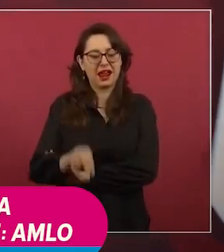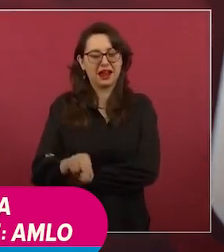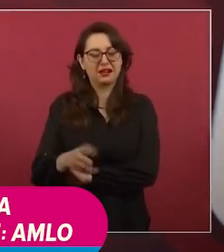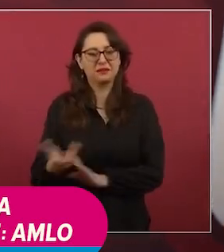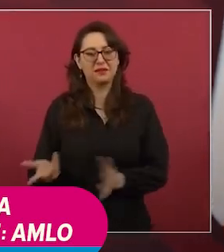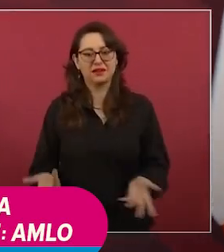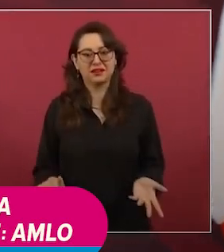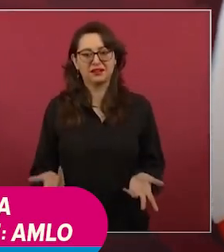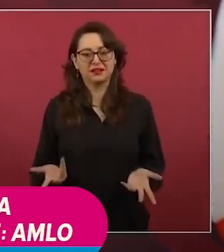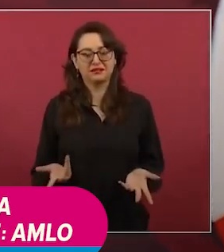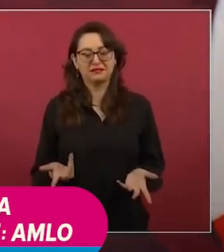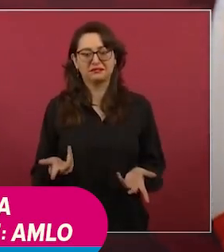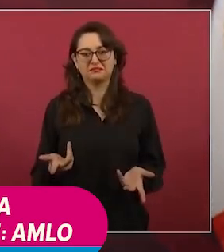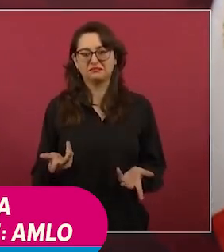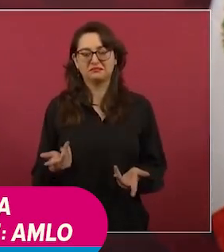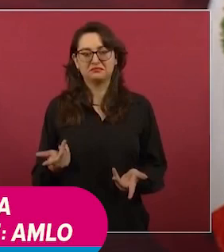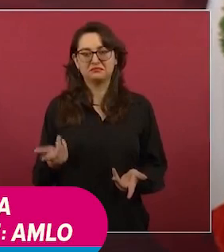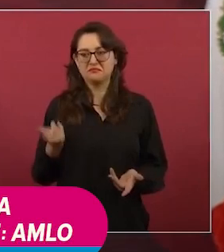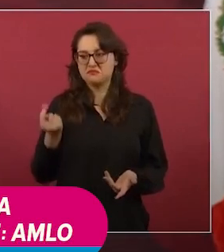y